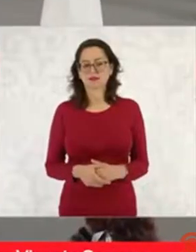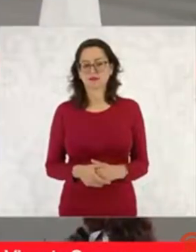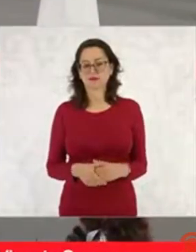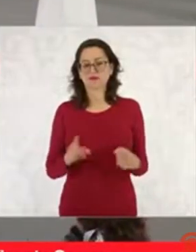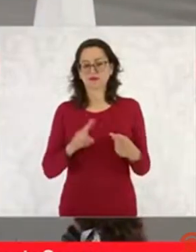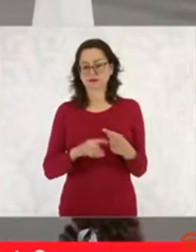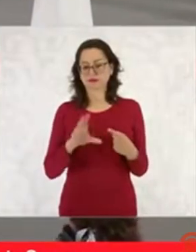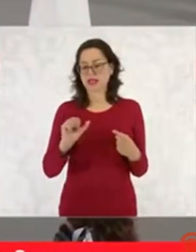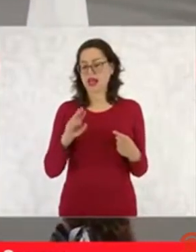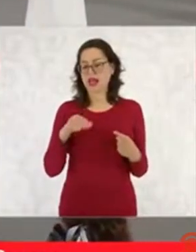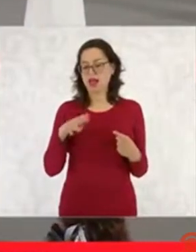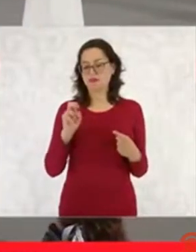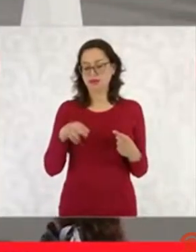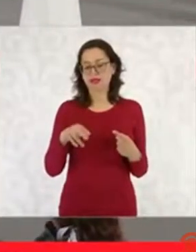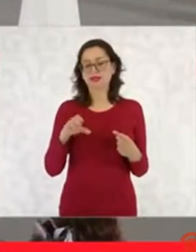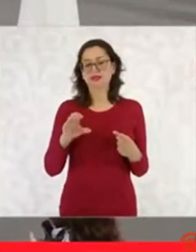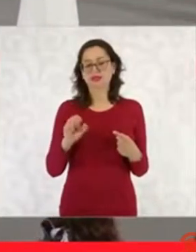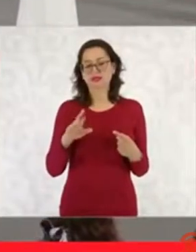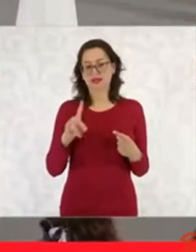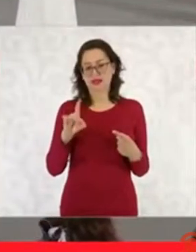Carmen Cerdán,